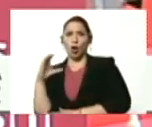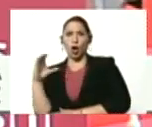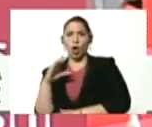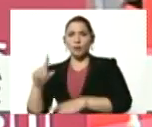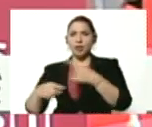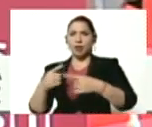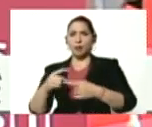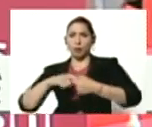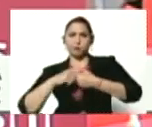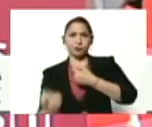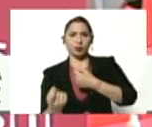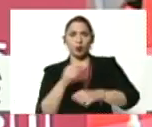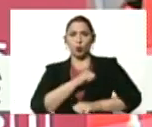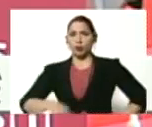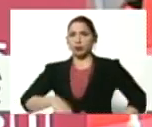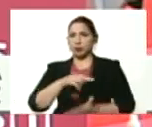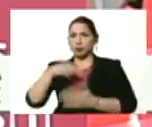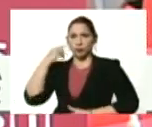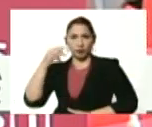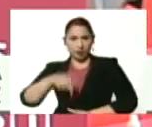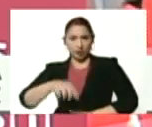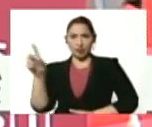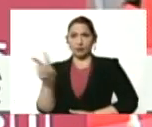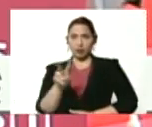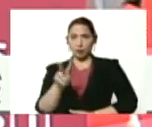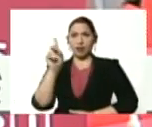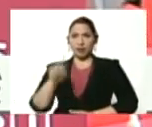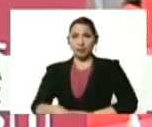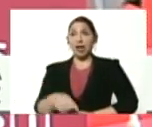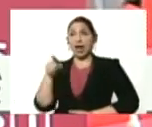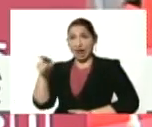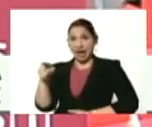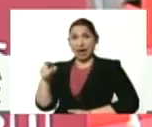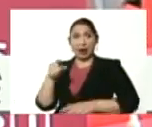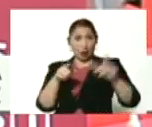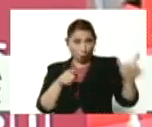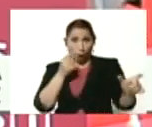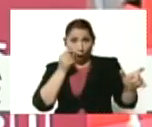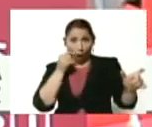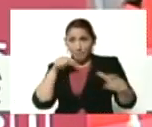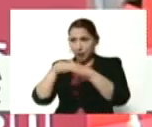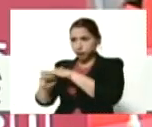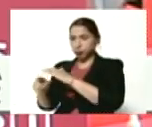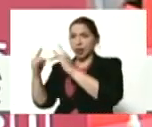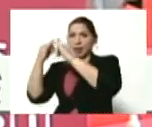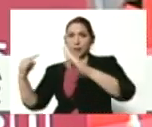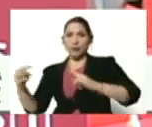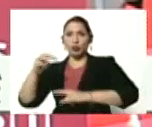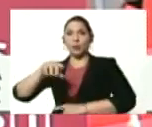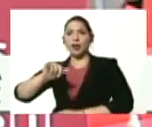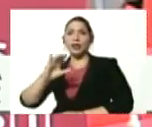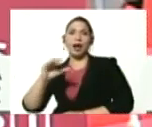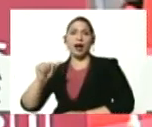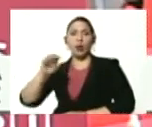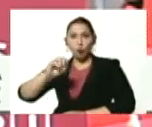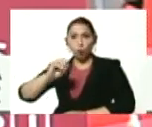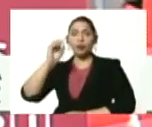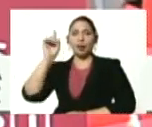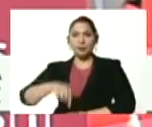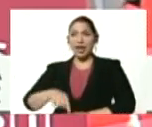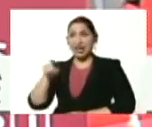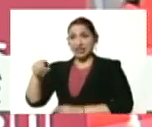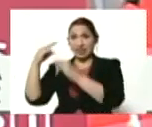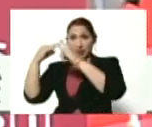haber desertado. Estuvo en el campamento de Maicao, que es del cual señalamos las coordenadas. Del campamento de Maicao